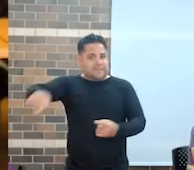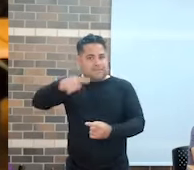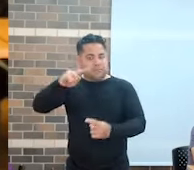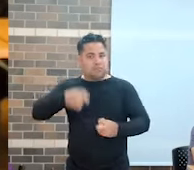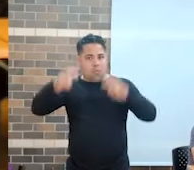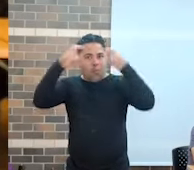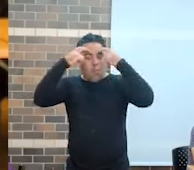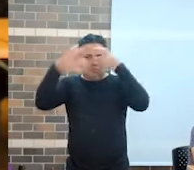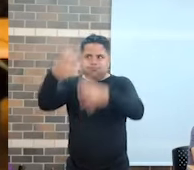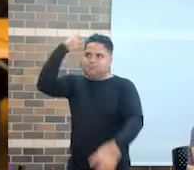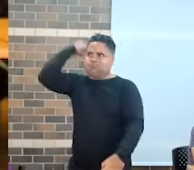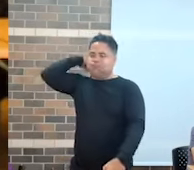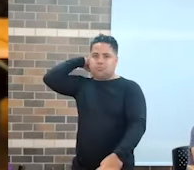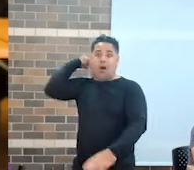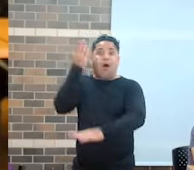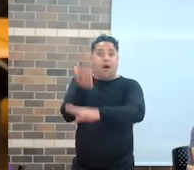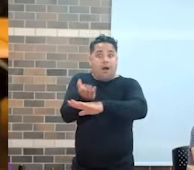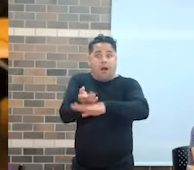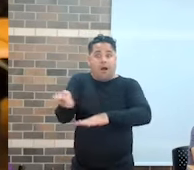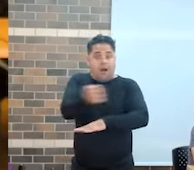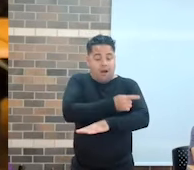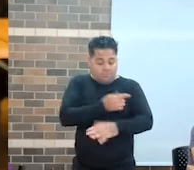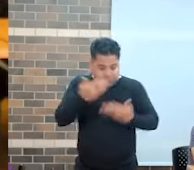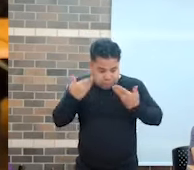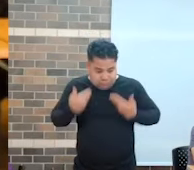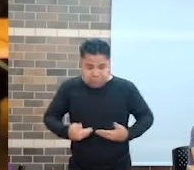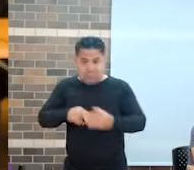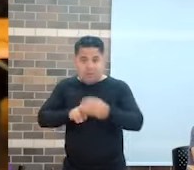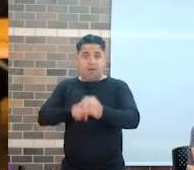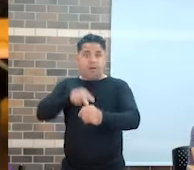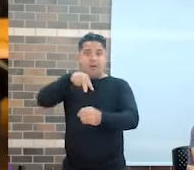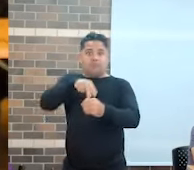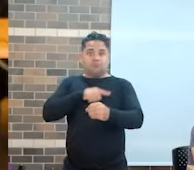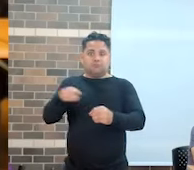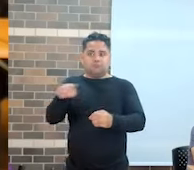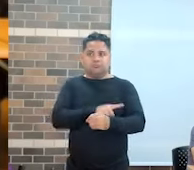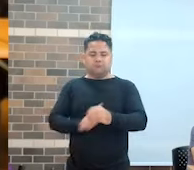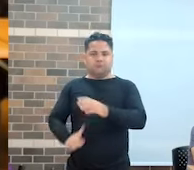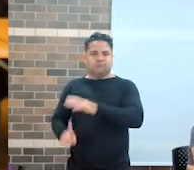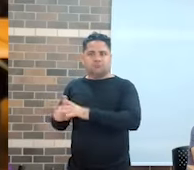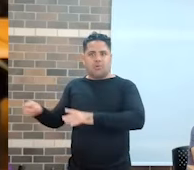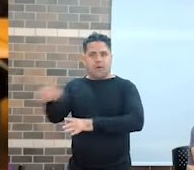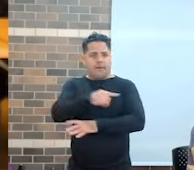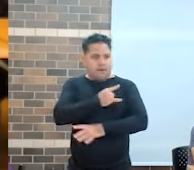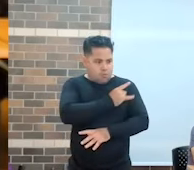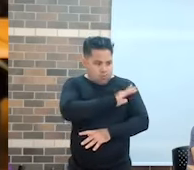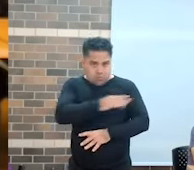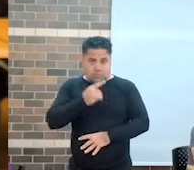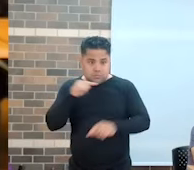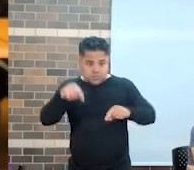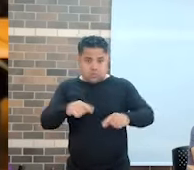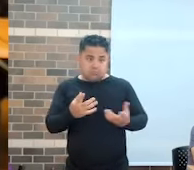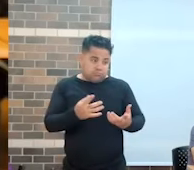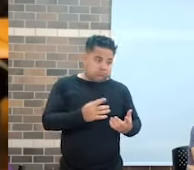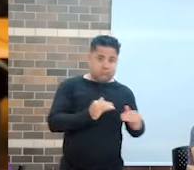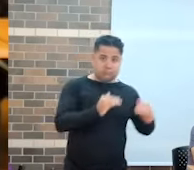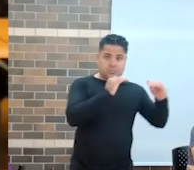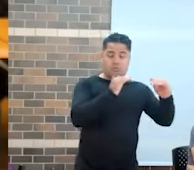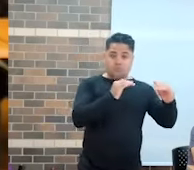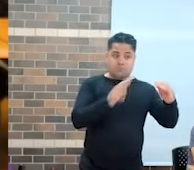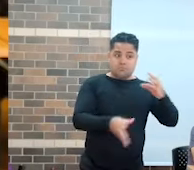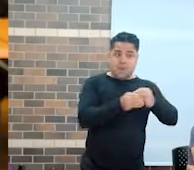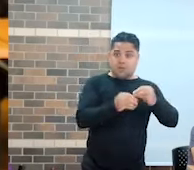conocimientos ancestrales y esos aportes que tenemos los pueblos originarios, no solamente la academia, sino la humanidad. Y